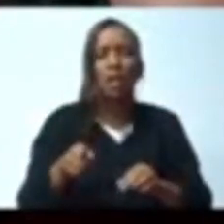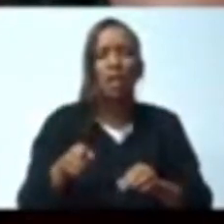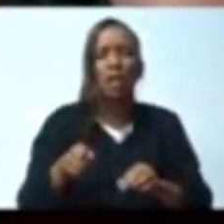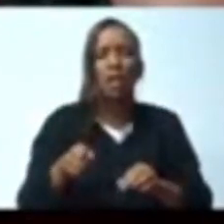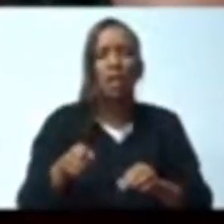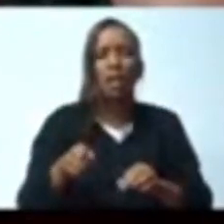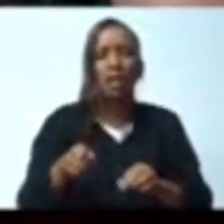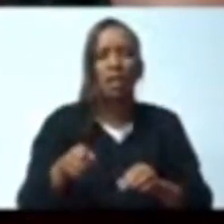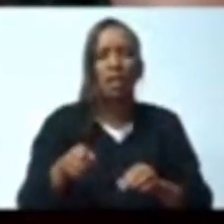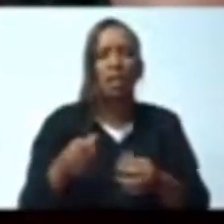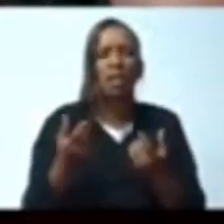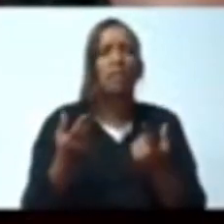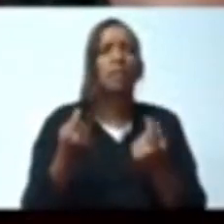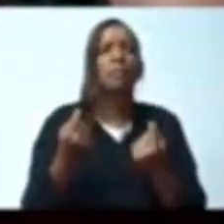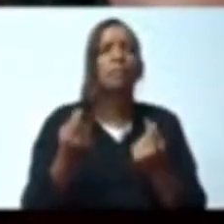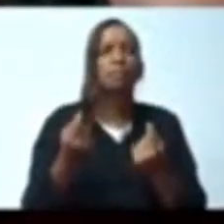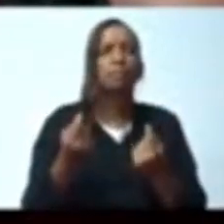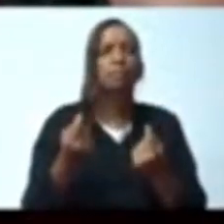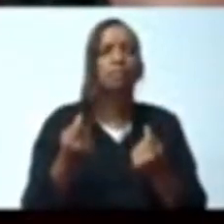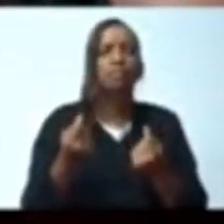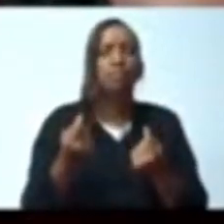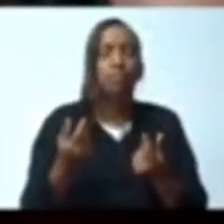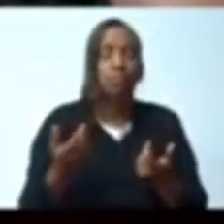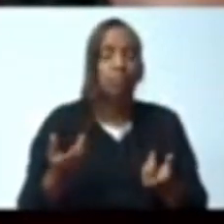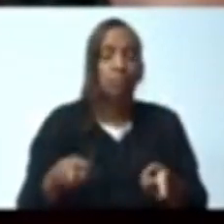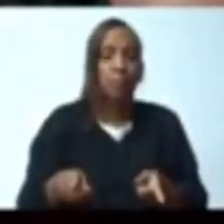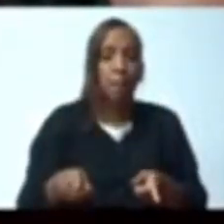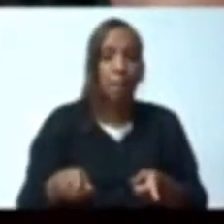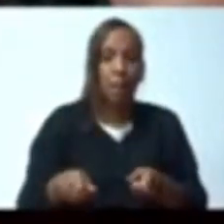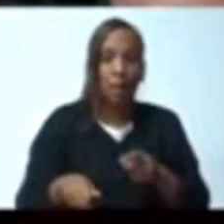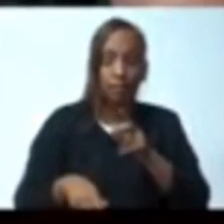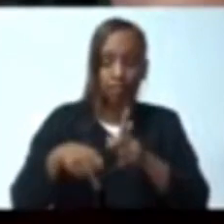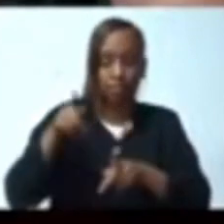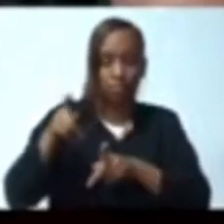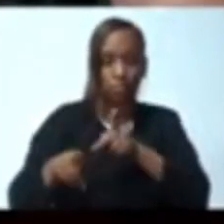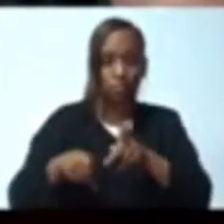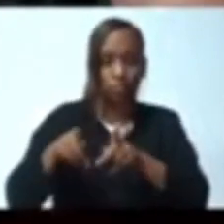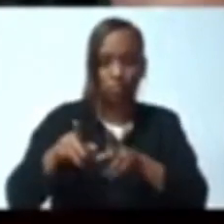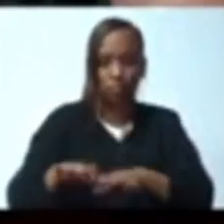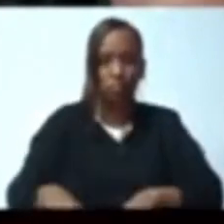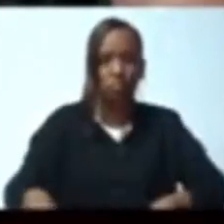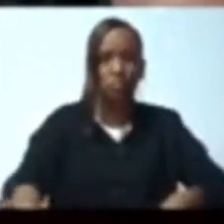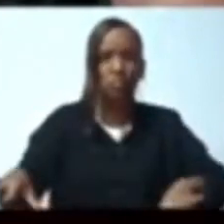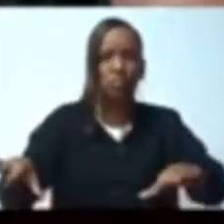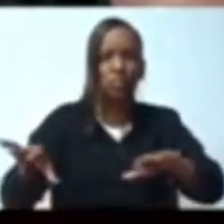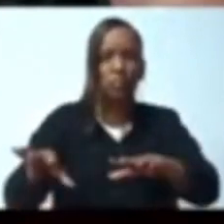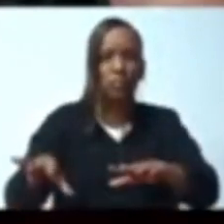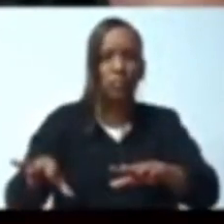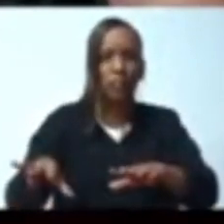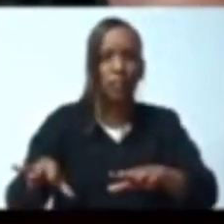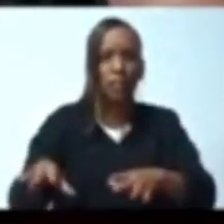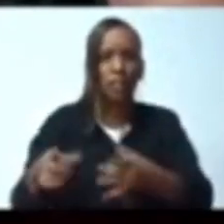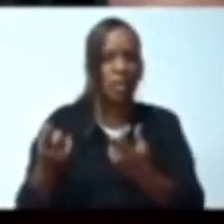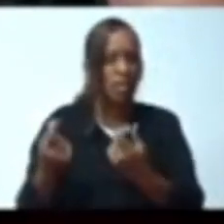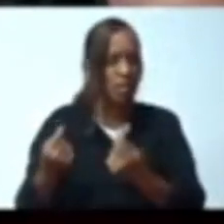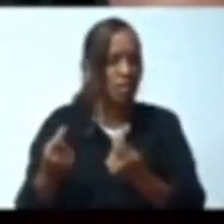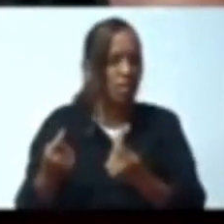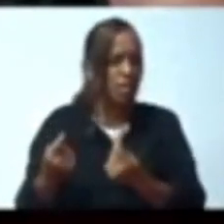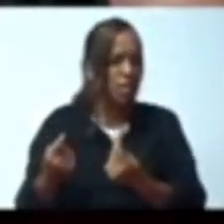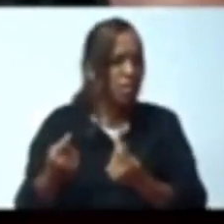un reclamo de que se le permitiera escribir su propia